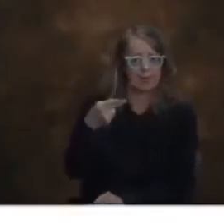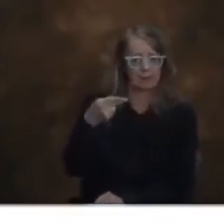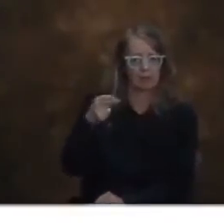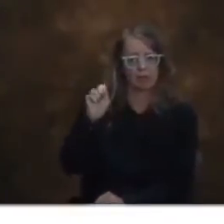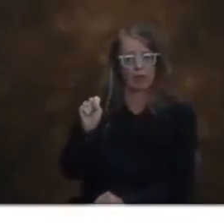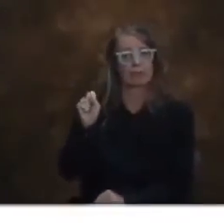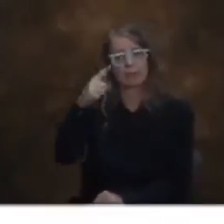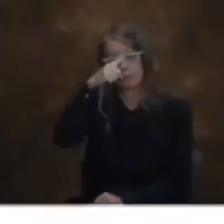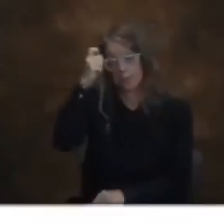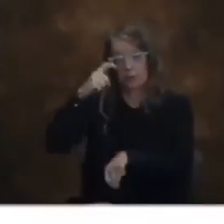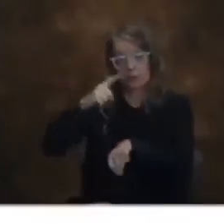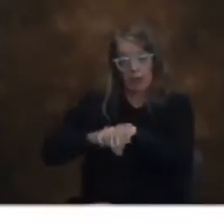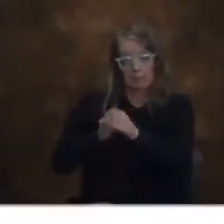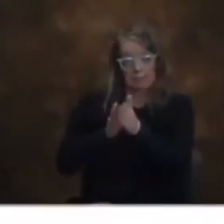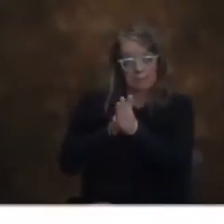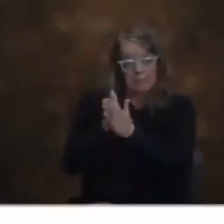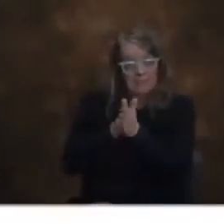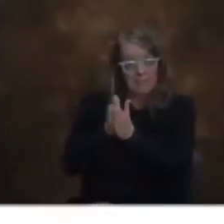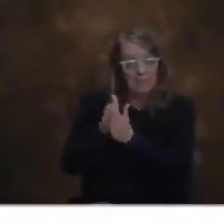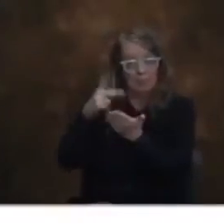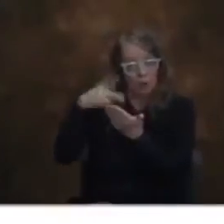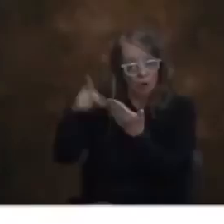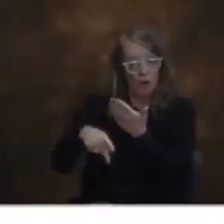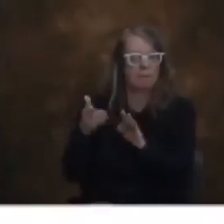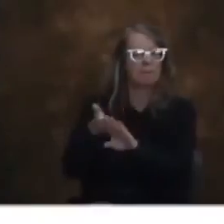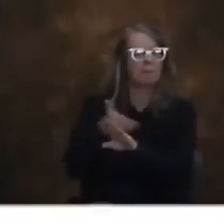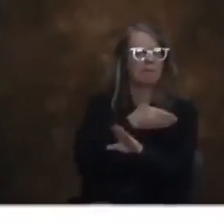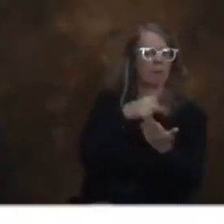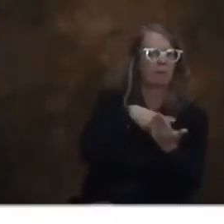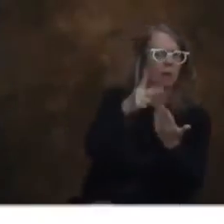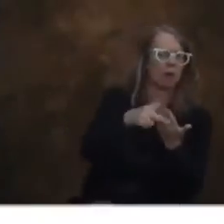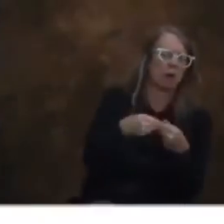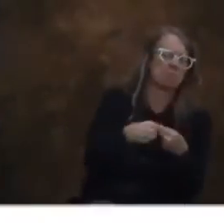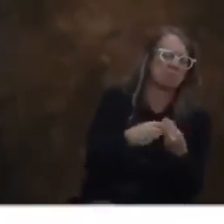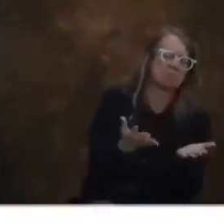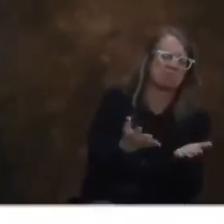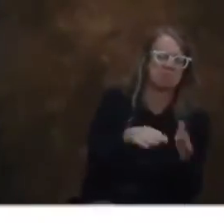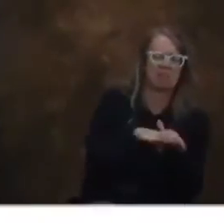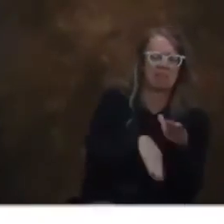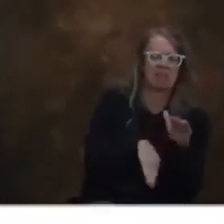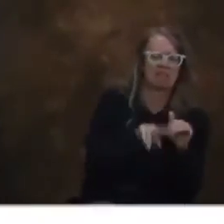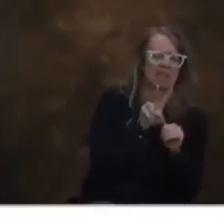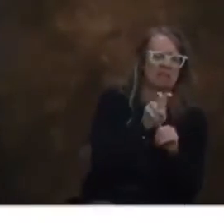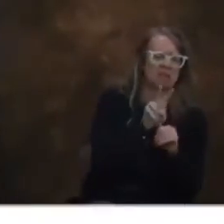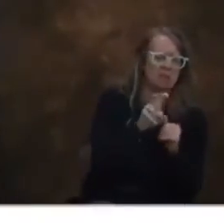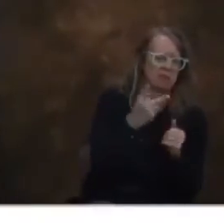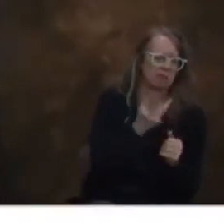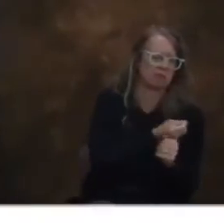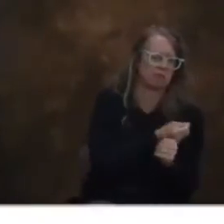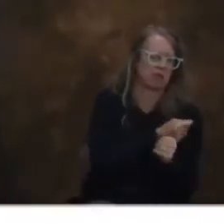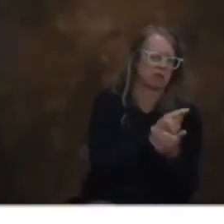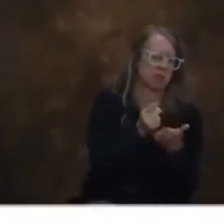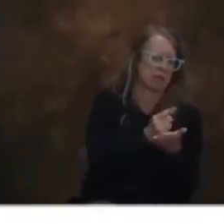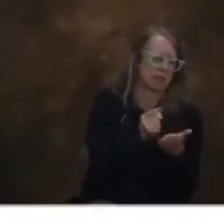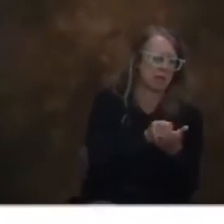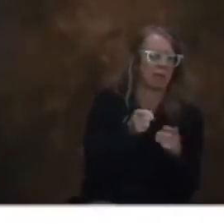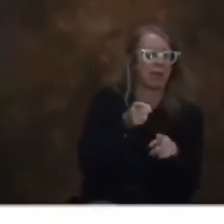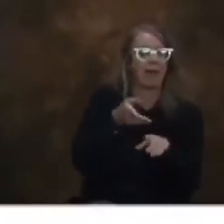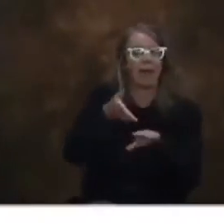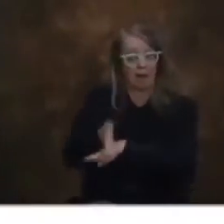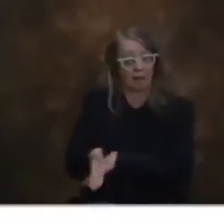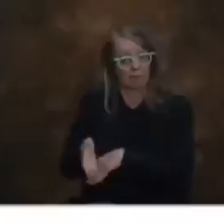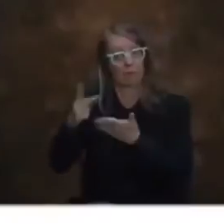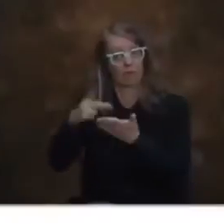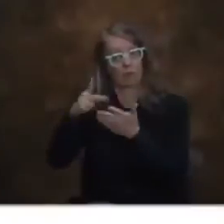antes de comenzar con el programa estamos administrando menos de 200 dosis por semana pero desde que comenzó el programa estamos promoviendo